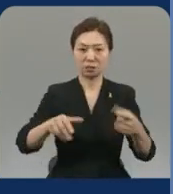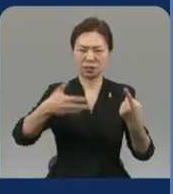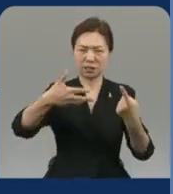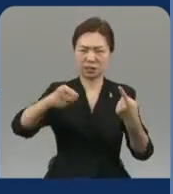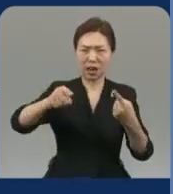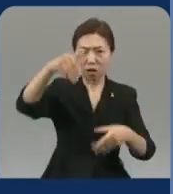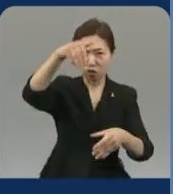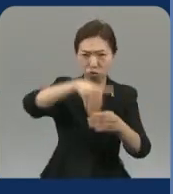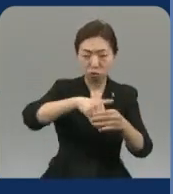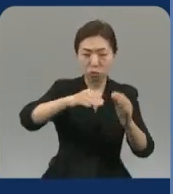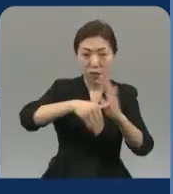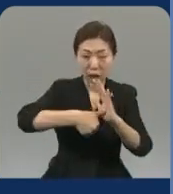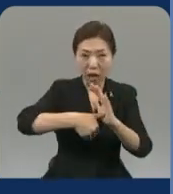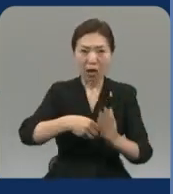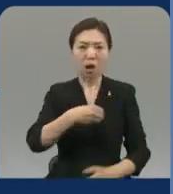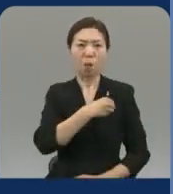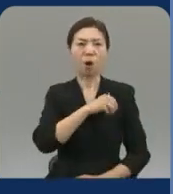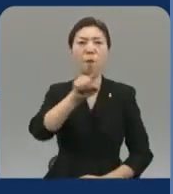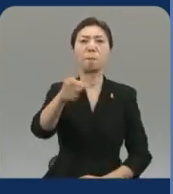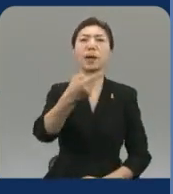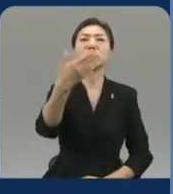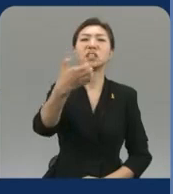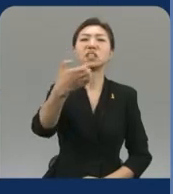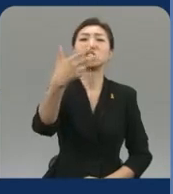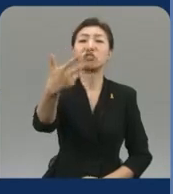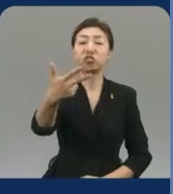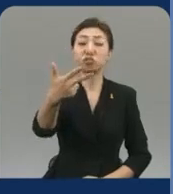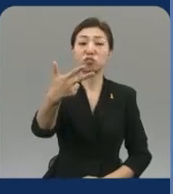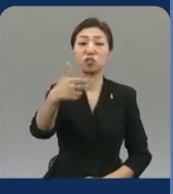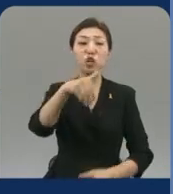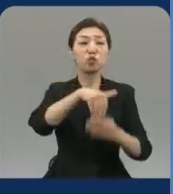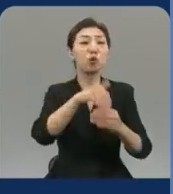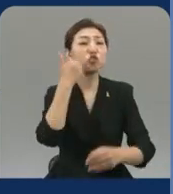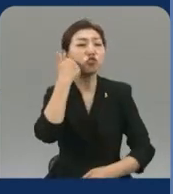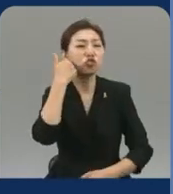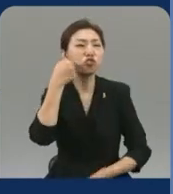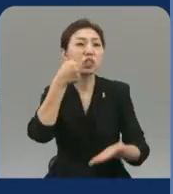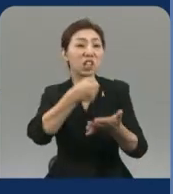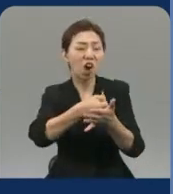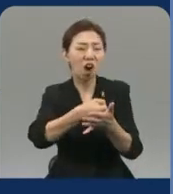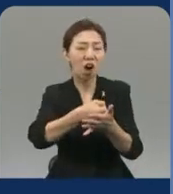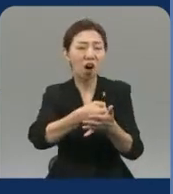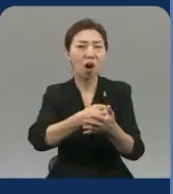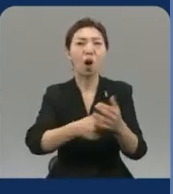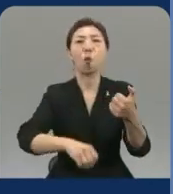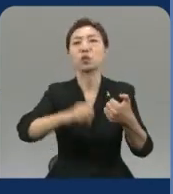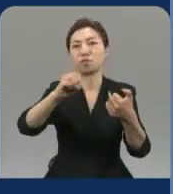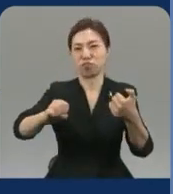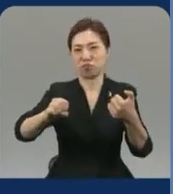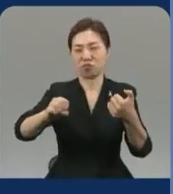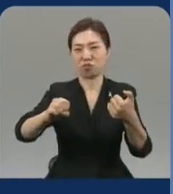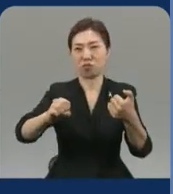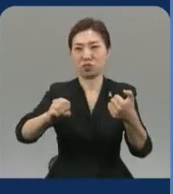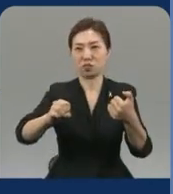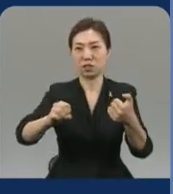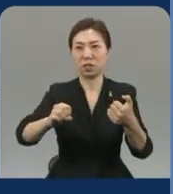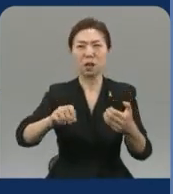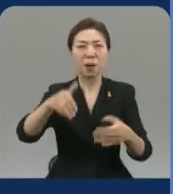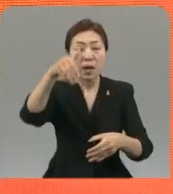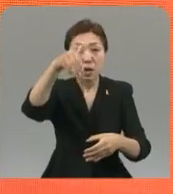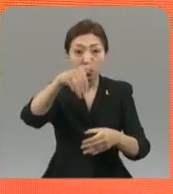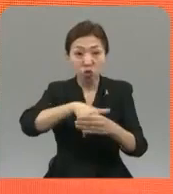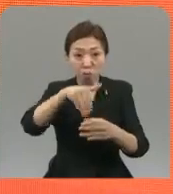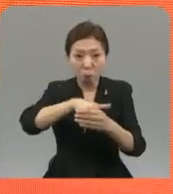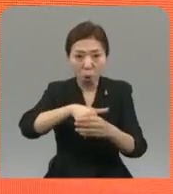wones además de crear unos 500.000 puestos de trabajo y de cuadruplicar los beneficios que en promedio generaría una copa mundial de fútbol